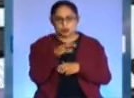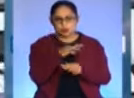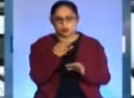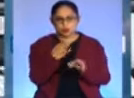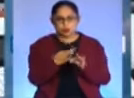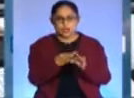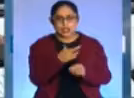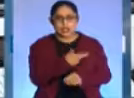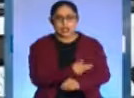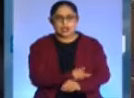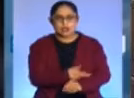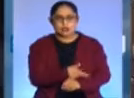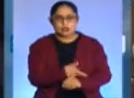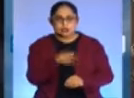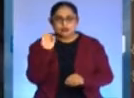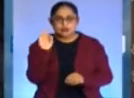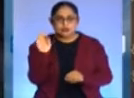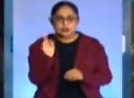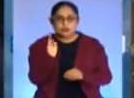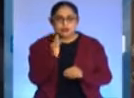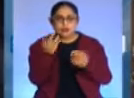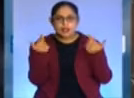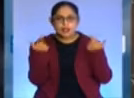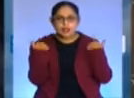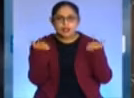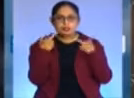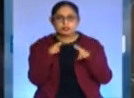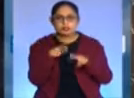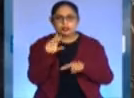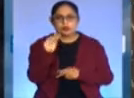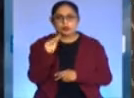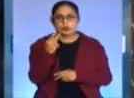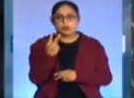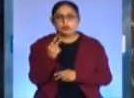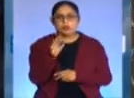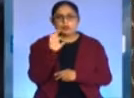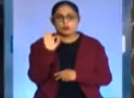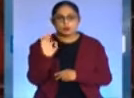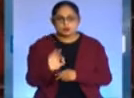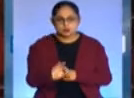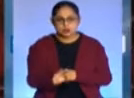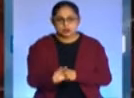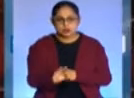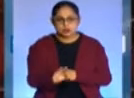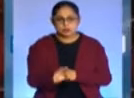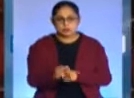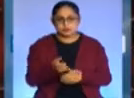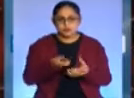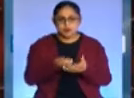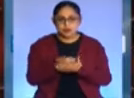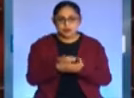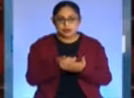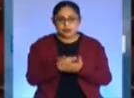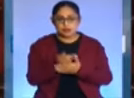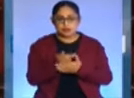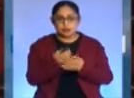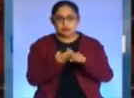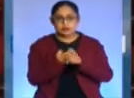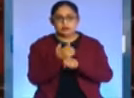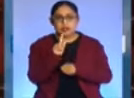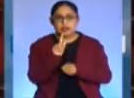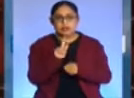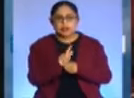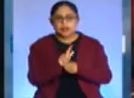los recursos de origen federal representan el 92% restante. En cuanto a los ingresos de origen estatal, como